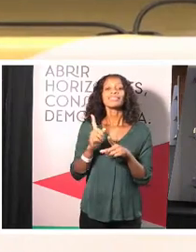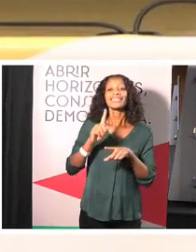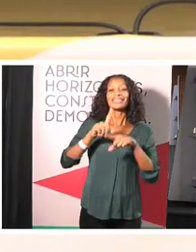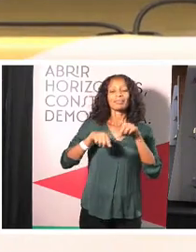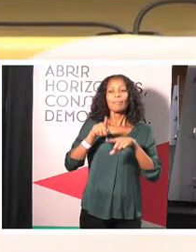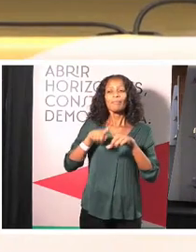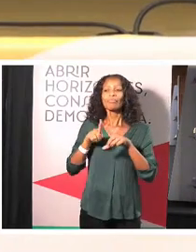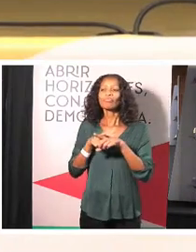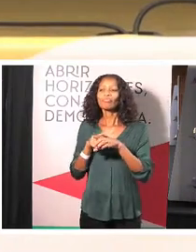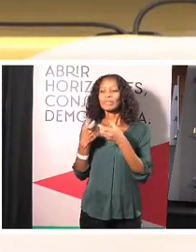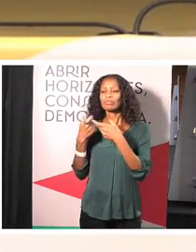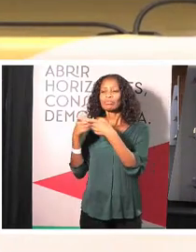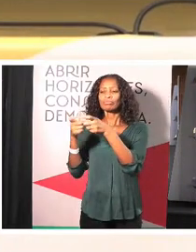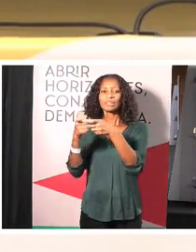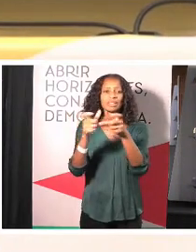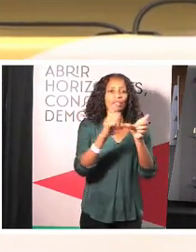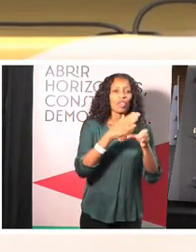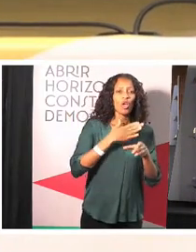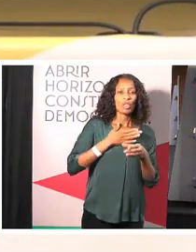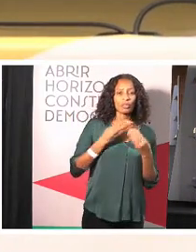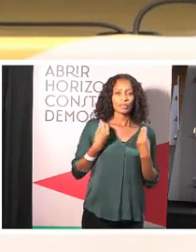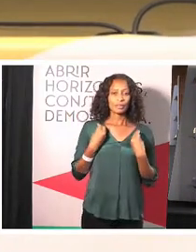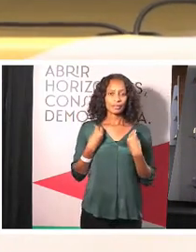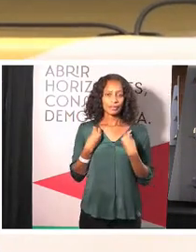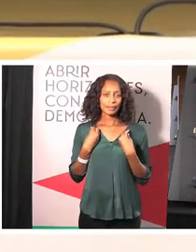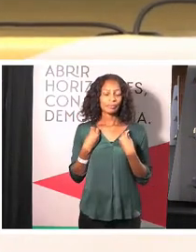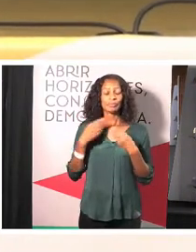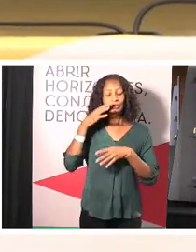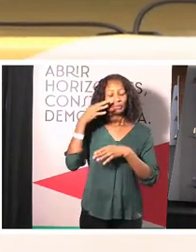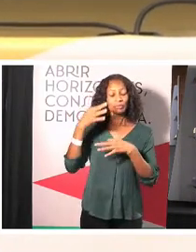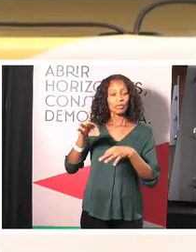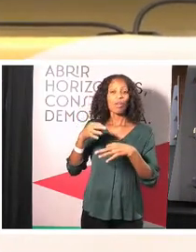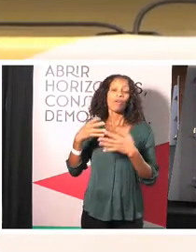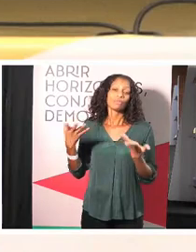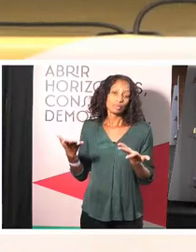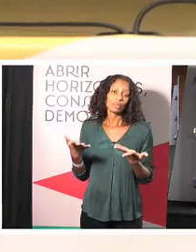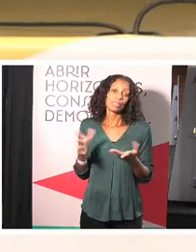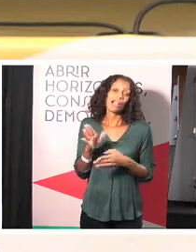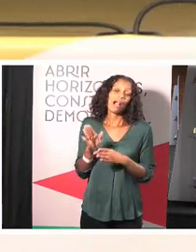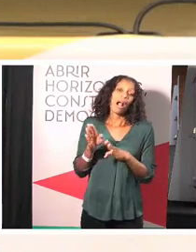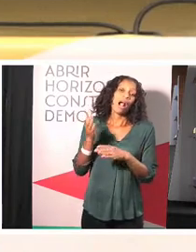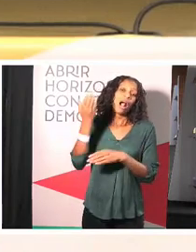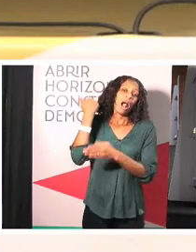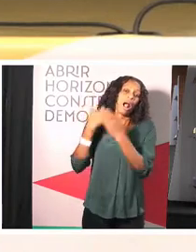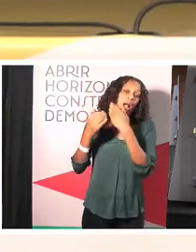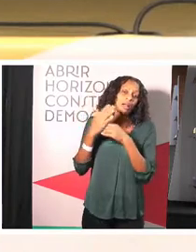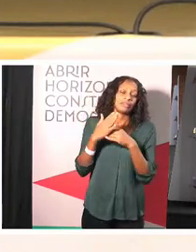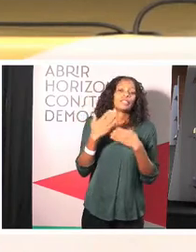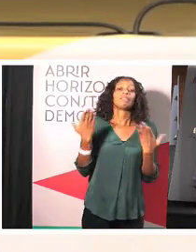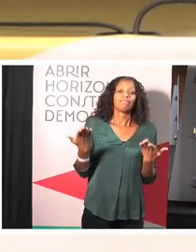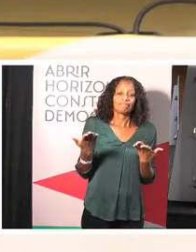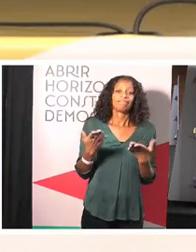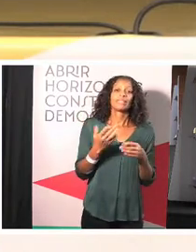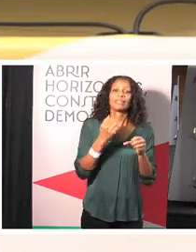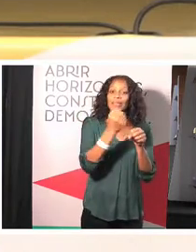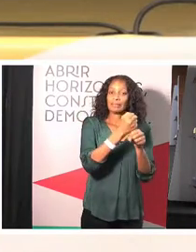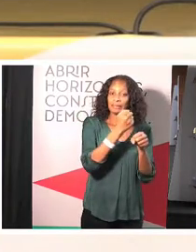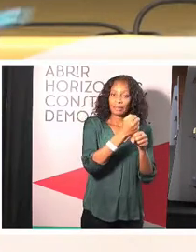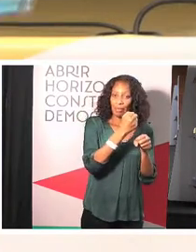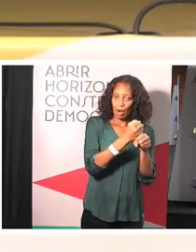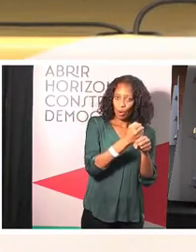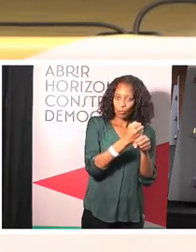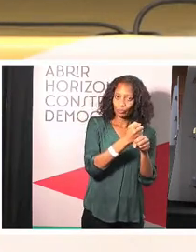vida. No solamente es en el trabajo, donde antes estaba, ahora es en el consumo, y en gran parte de nuestra vida, ¿no?